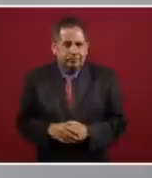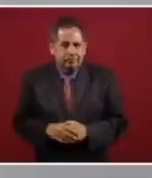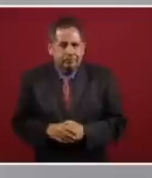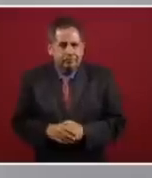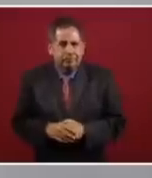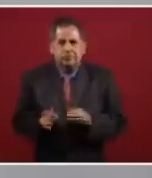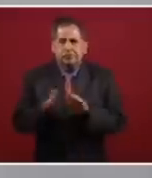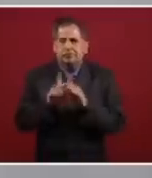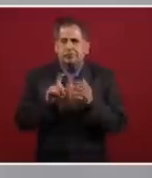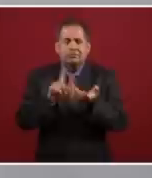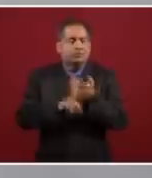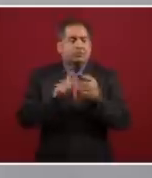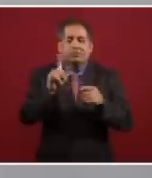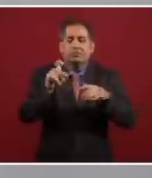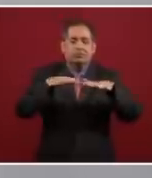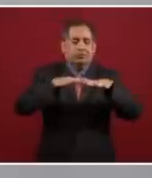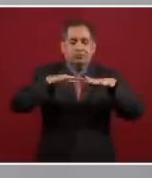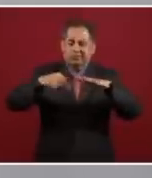lo de aguas profundas?